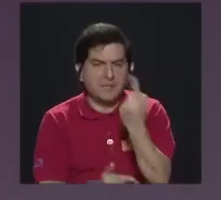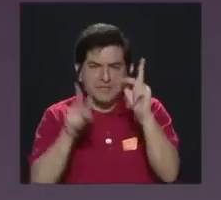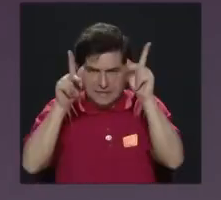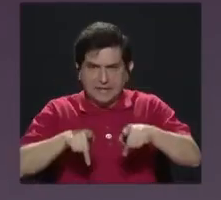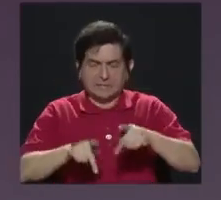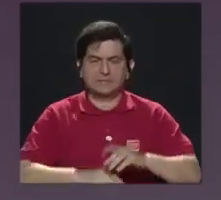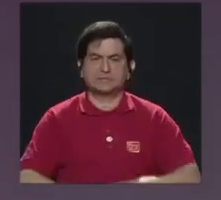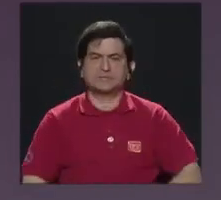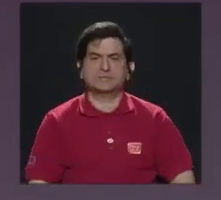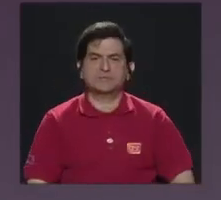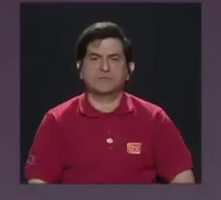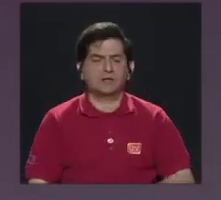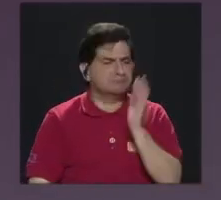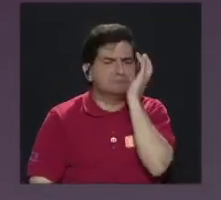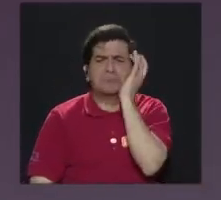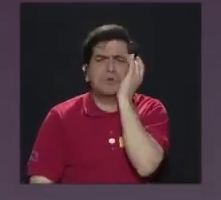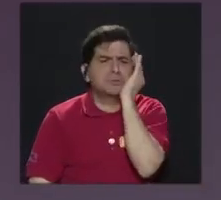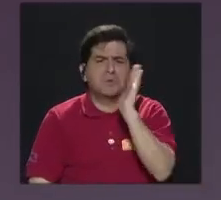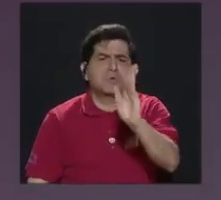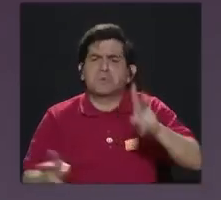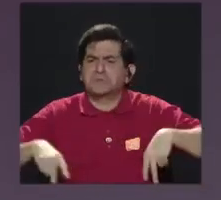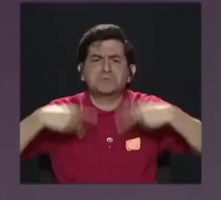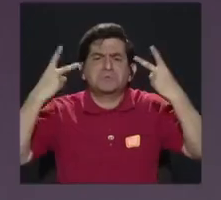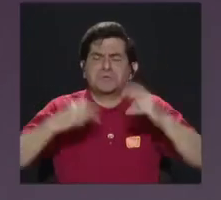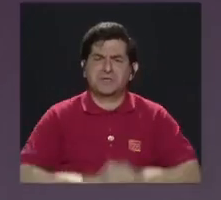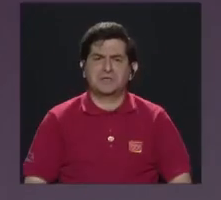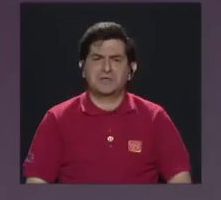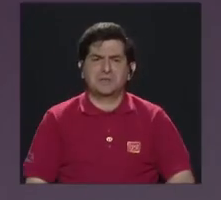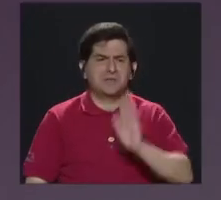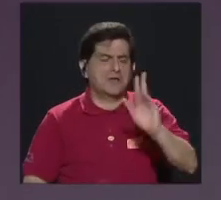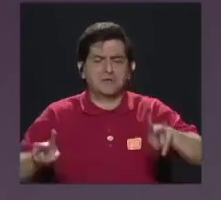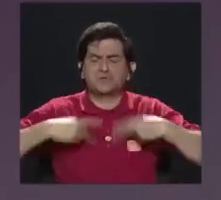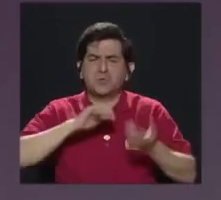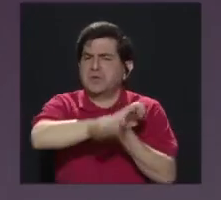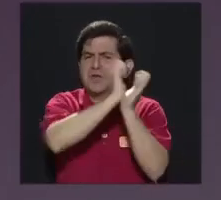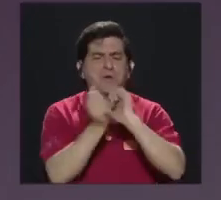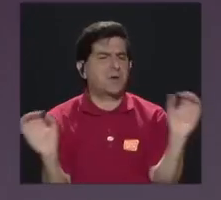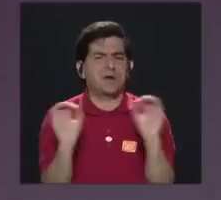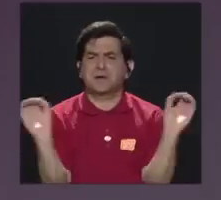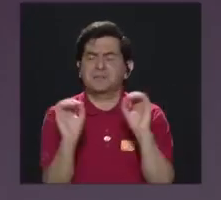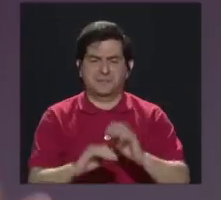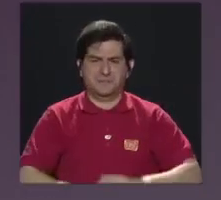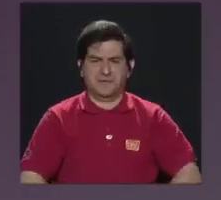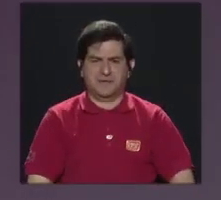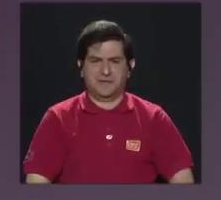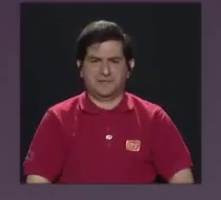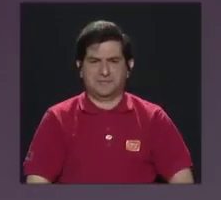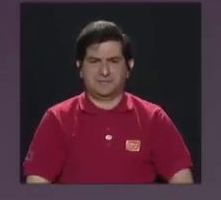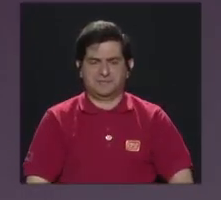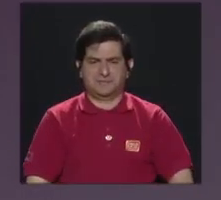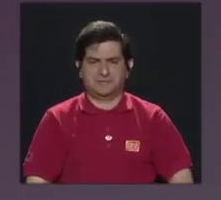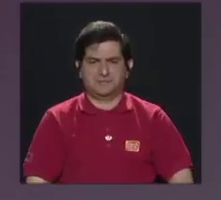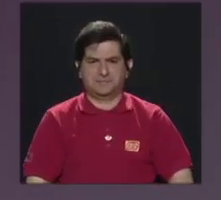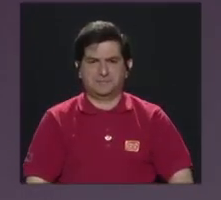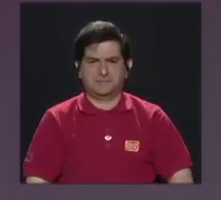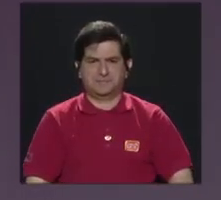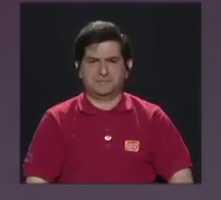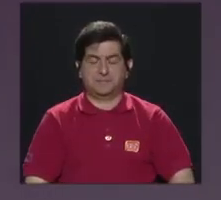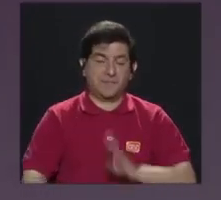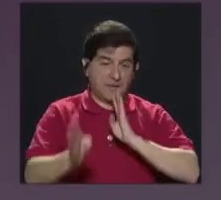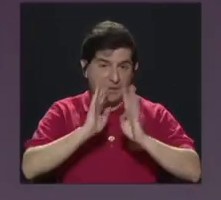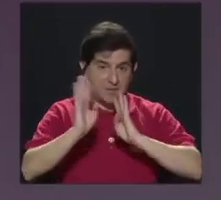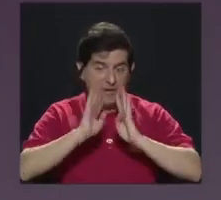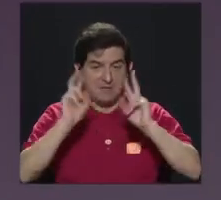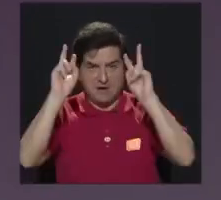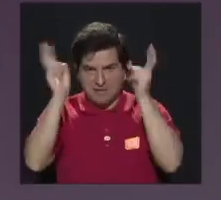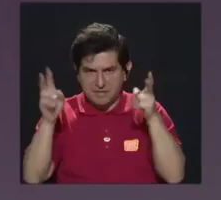pues que no se preocupe por sus vidas, digamos, porque sus vidas no están cambiando de ninguna manera. Y digamos, para hablar un poco